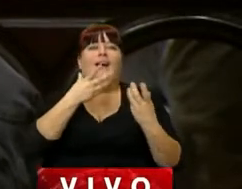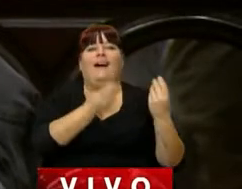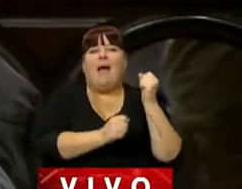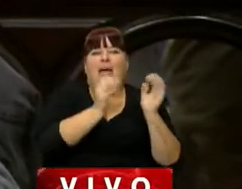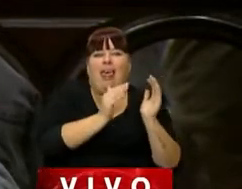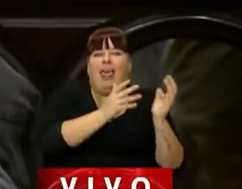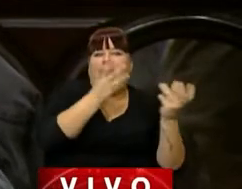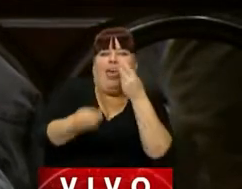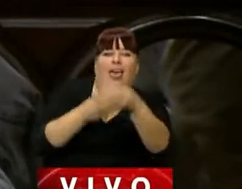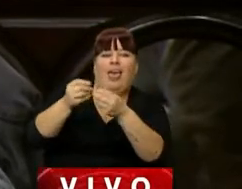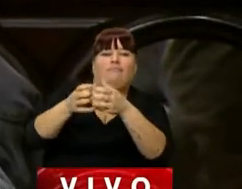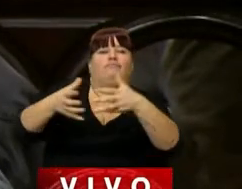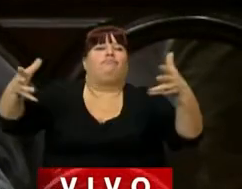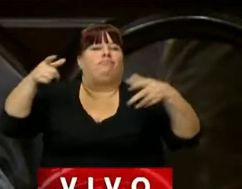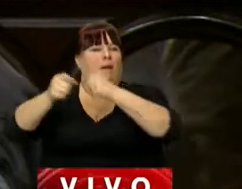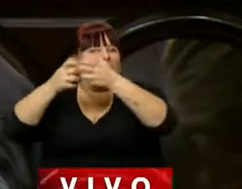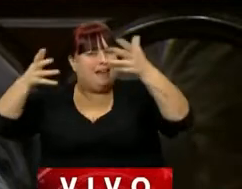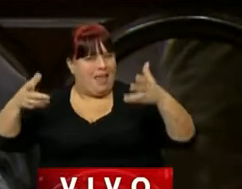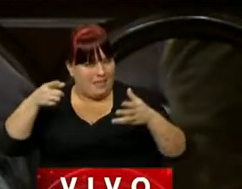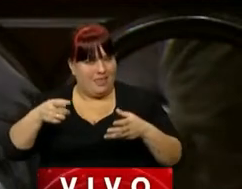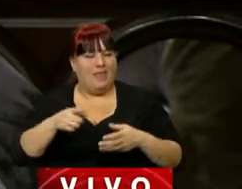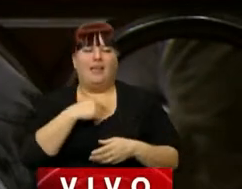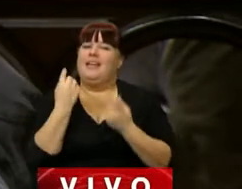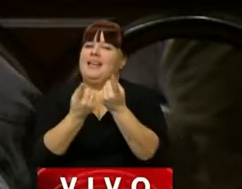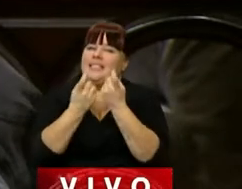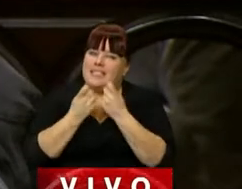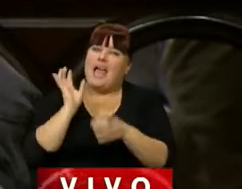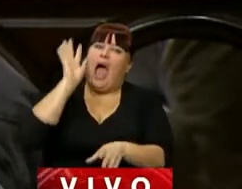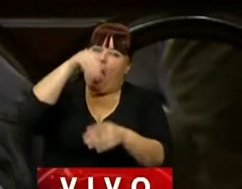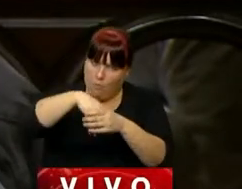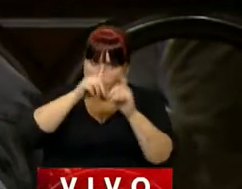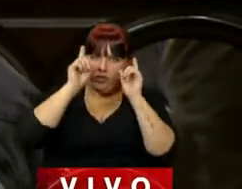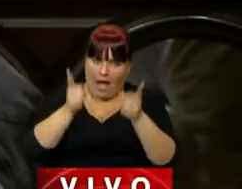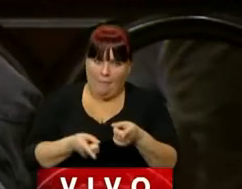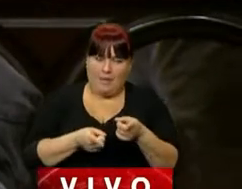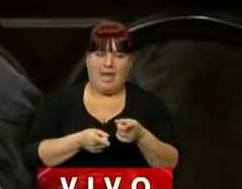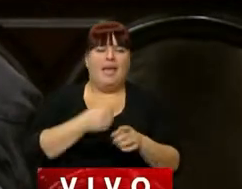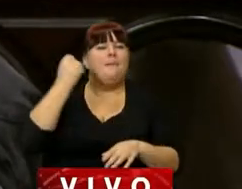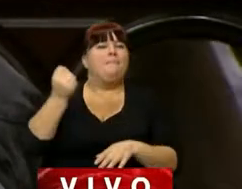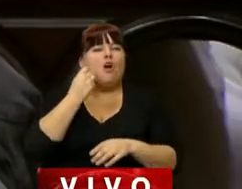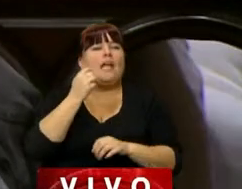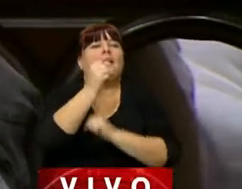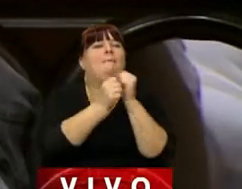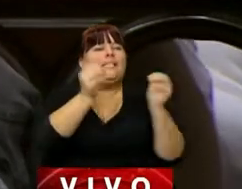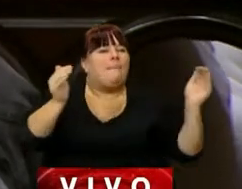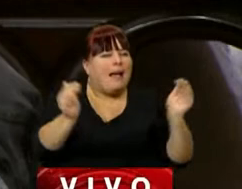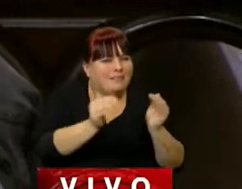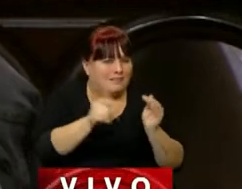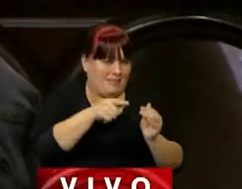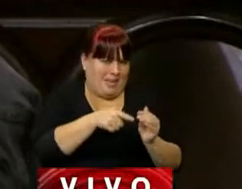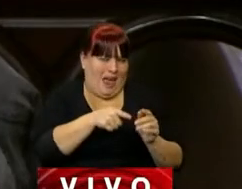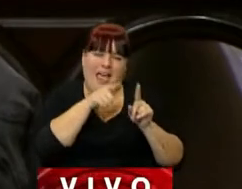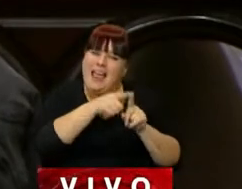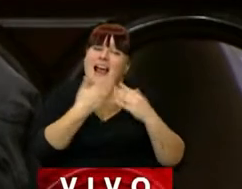la pequeña empresa. Nosotros necesitamos incorporar el protagonismo de las pymes,